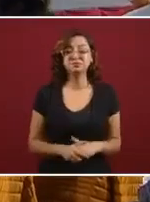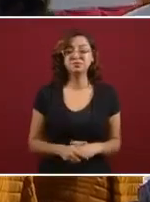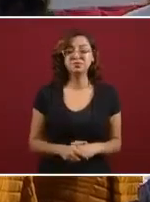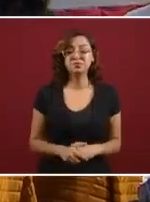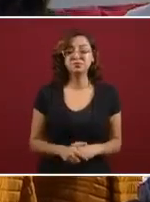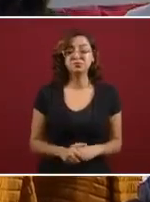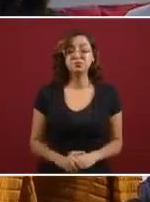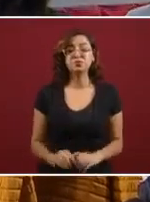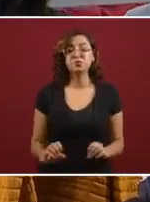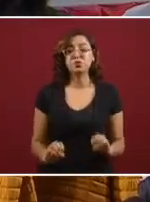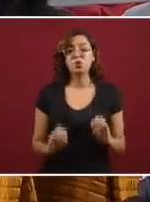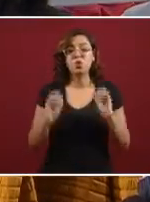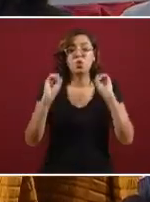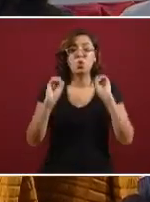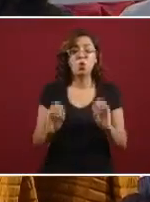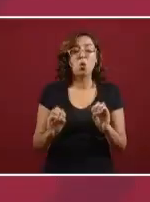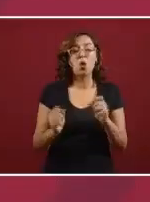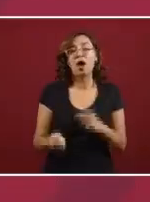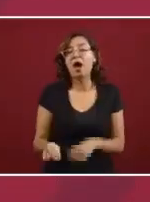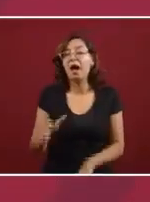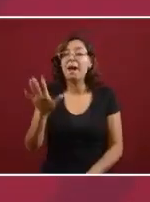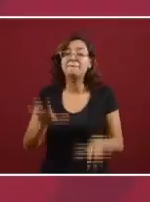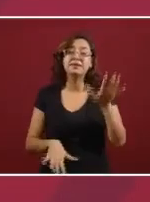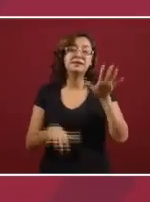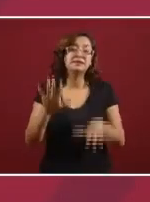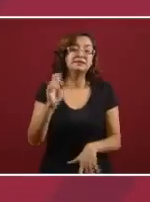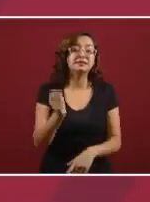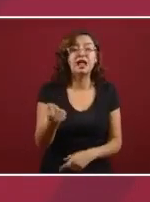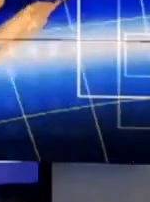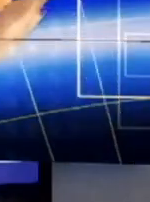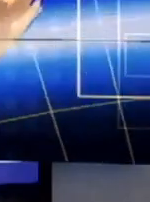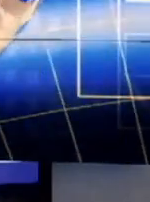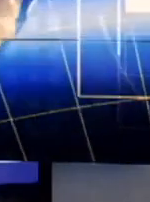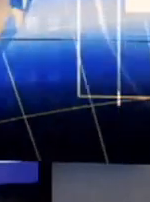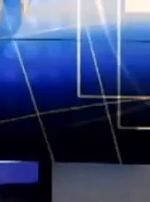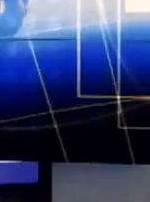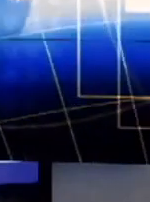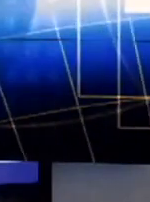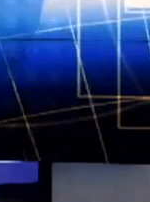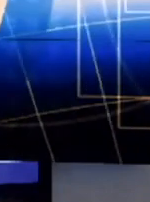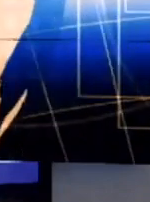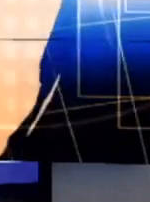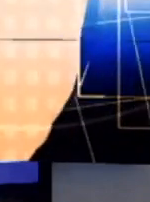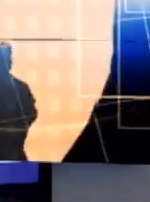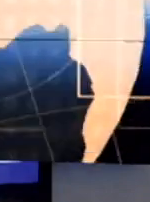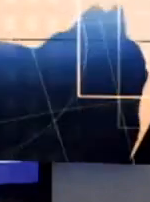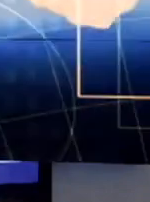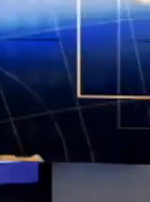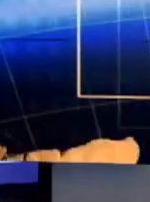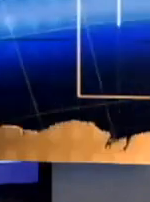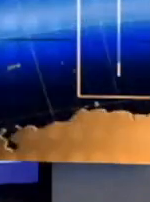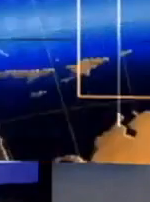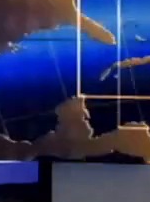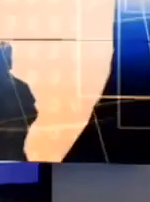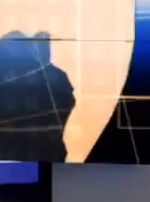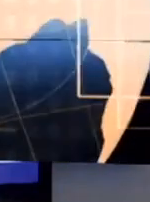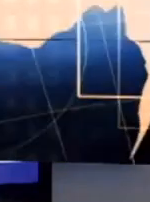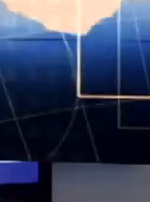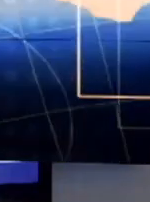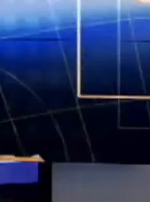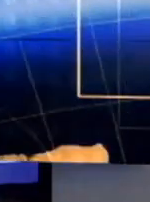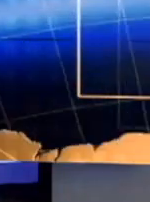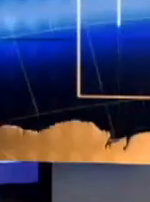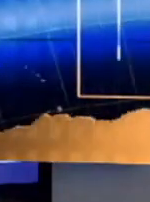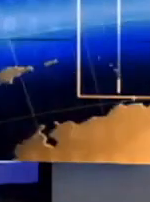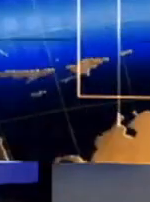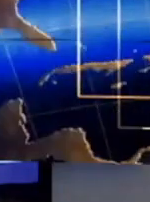han habido como destellos democráticos. Eso, duro con eso, duro contra esos sindicatos